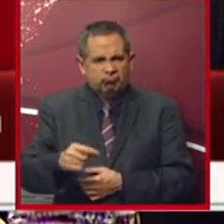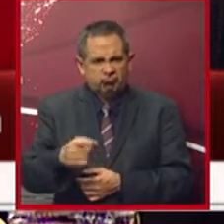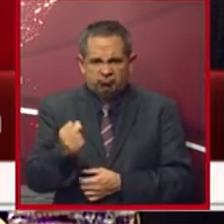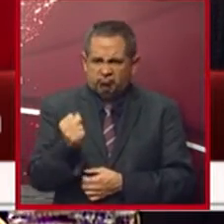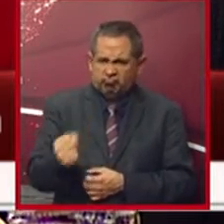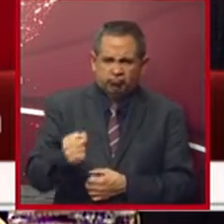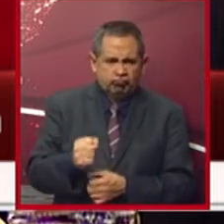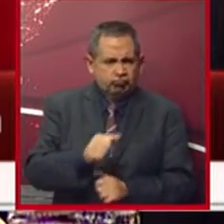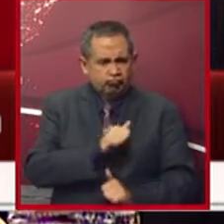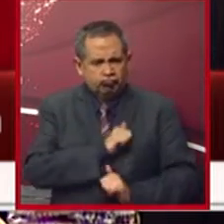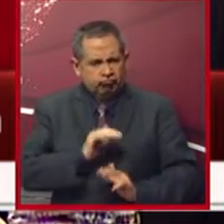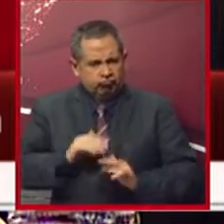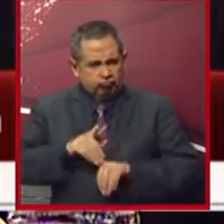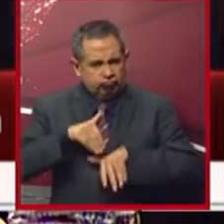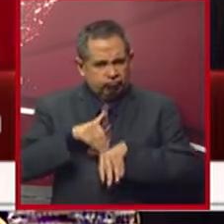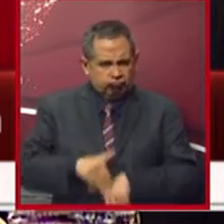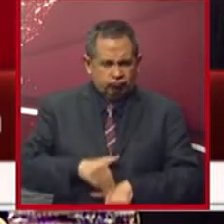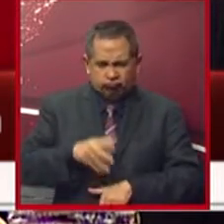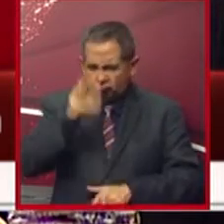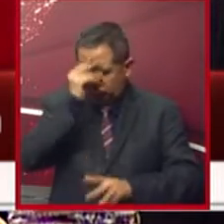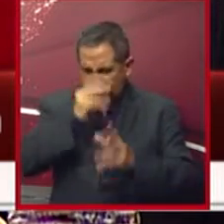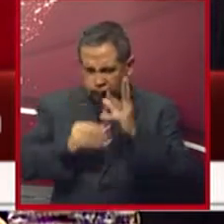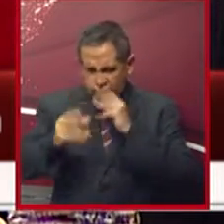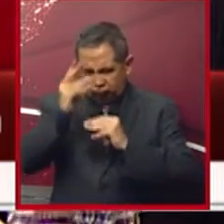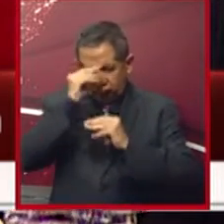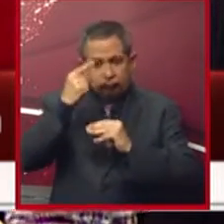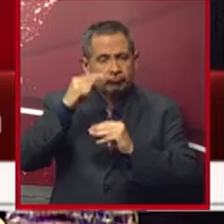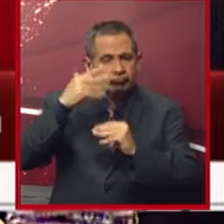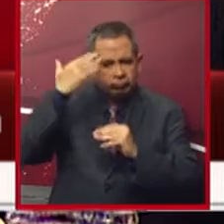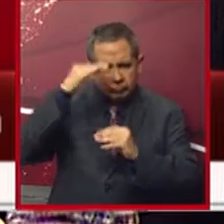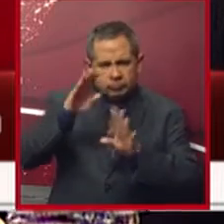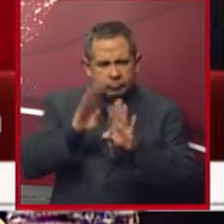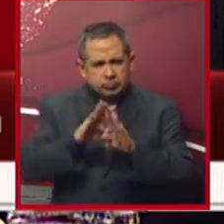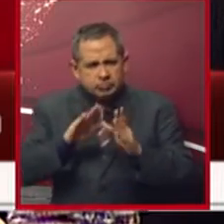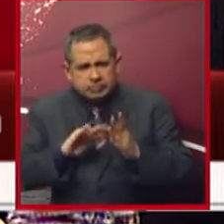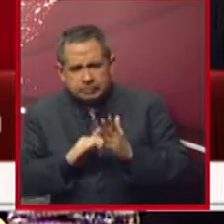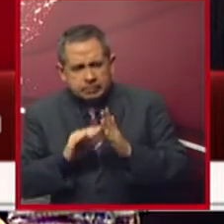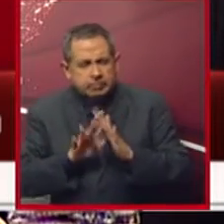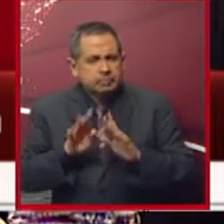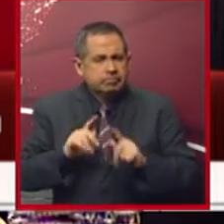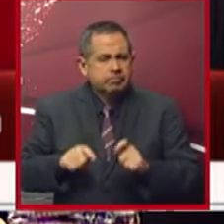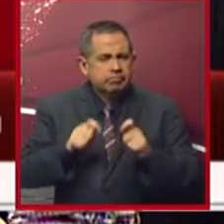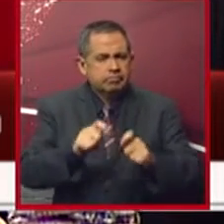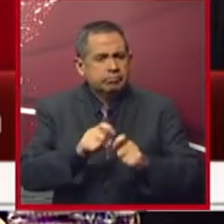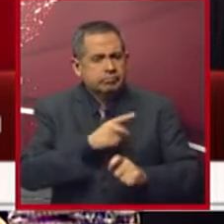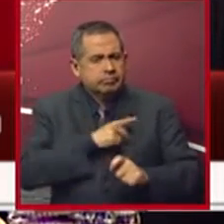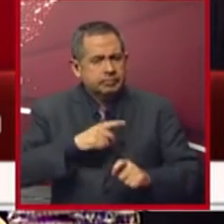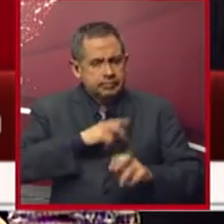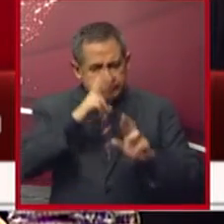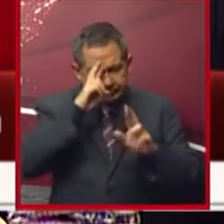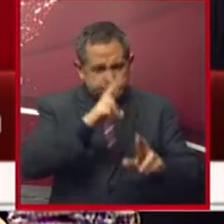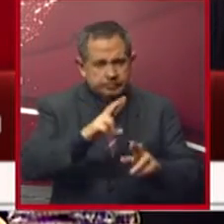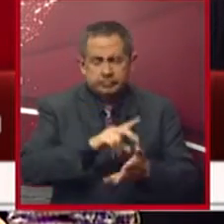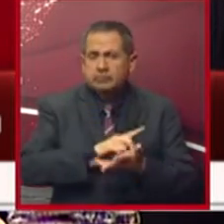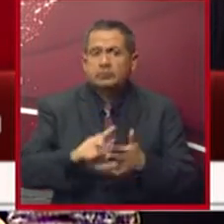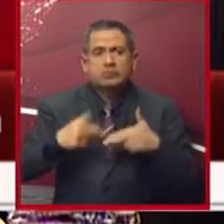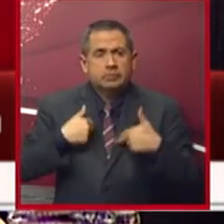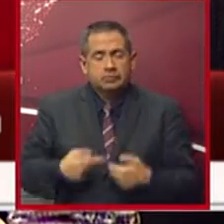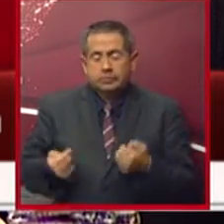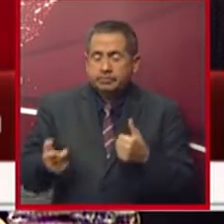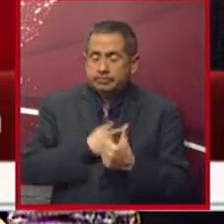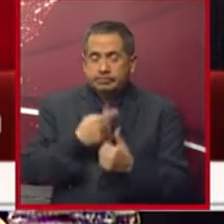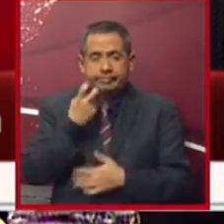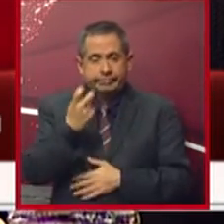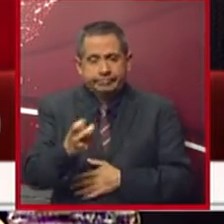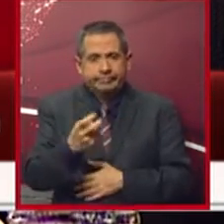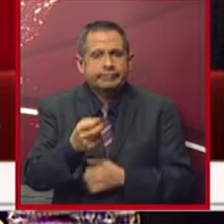pero obligatoriamente con formación, capacitación en materia de garantizar el respeto irrestricto a los derechos humanos